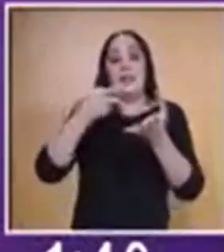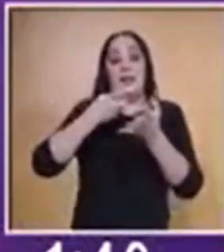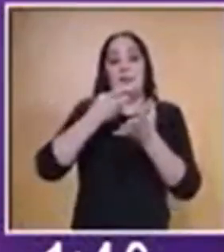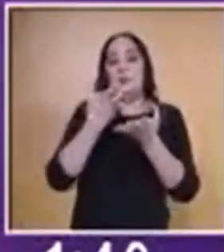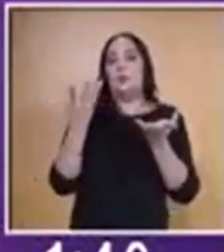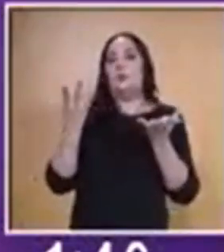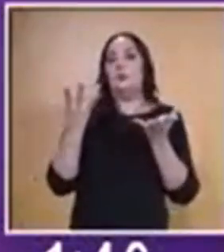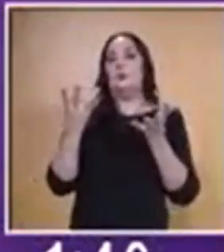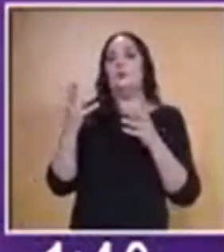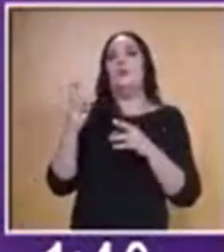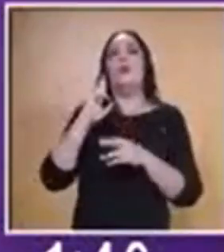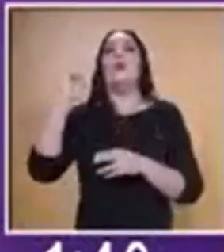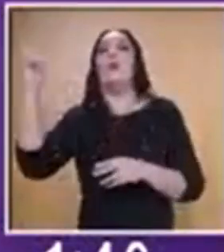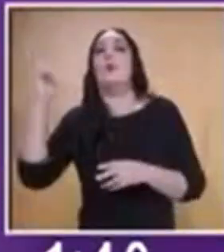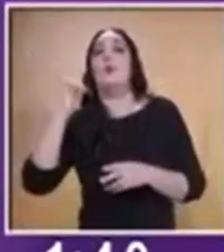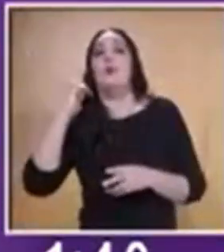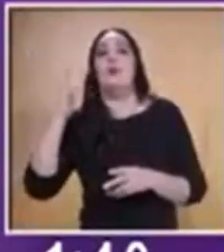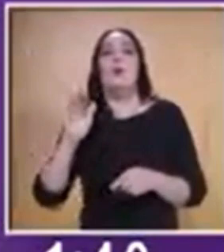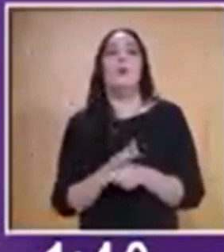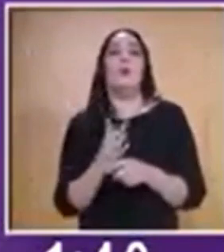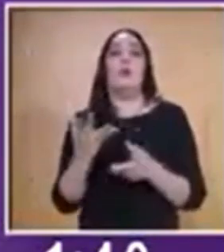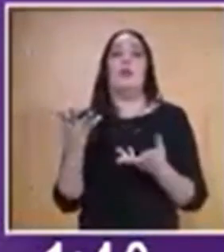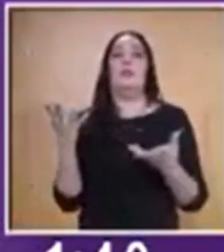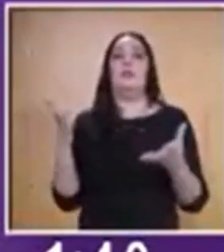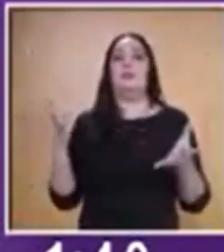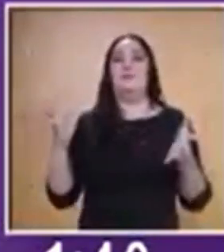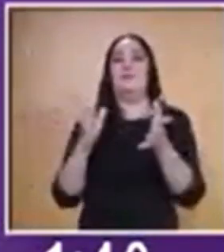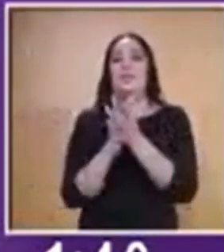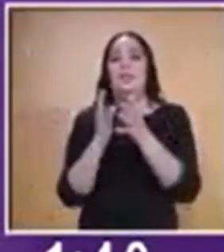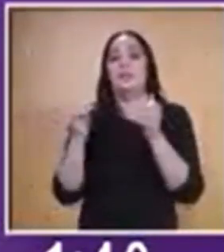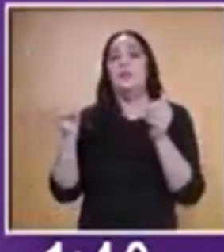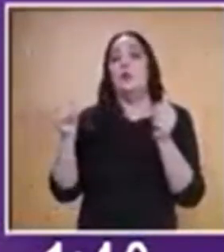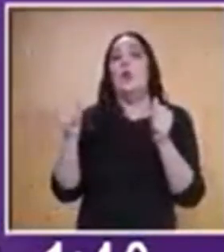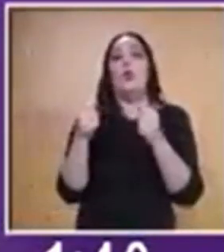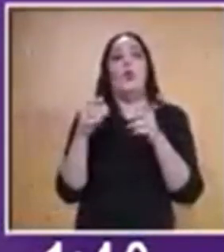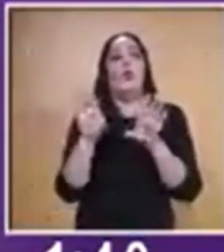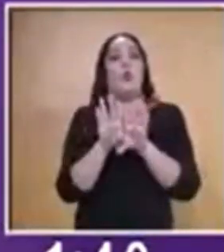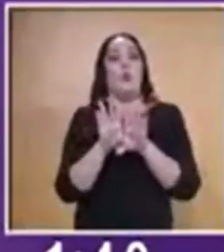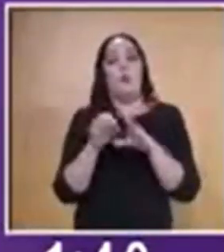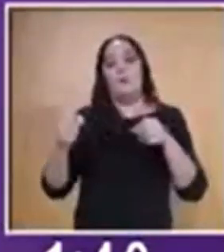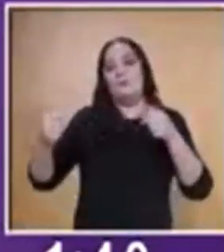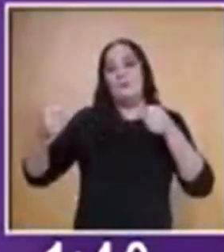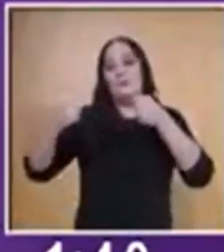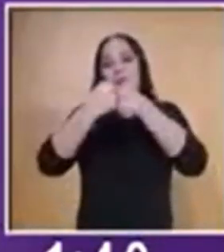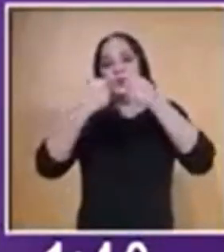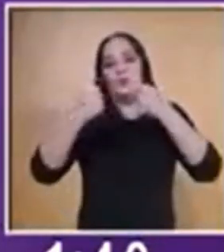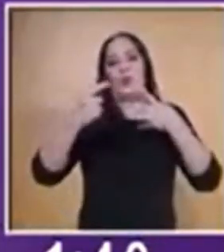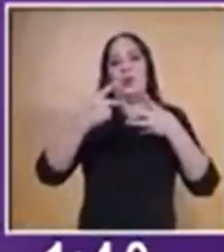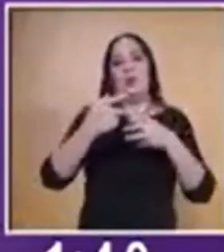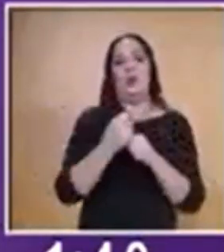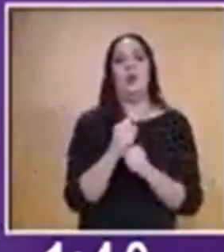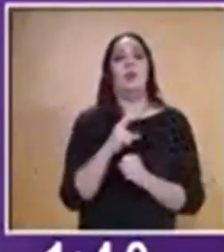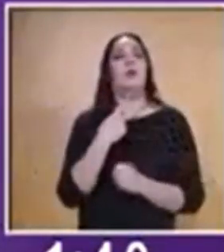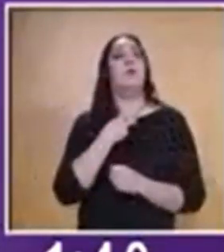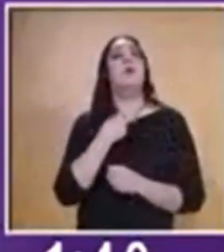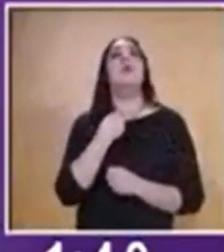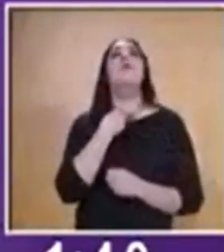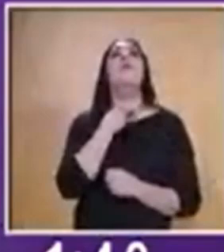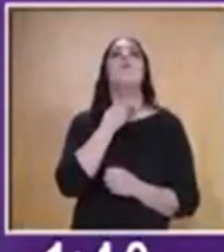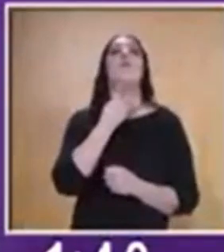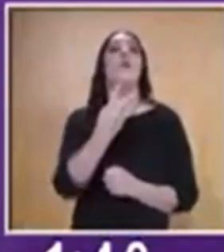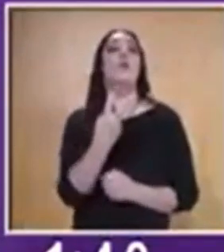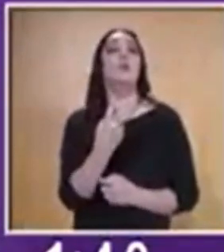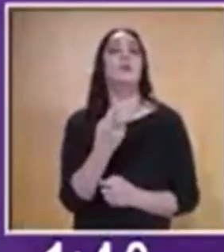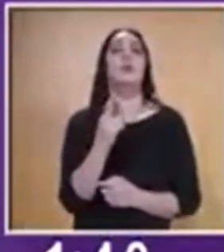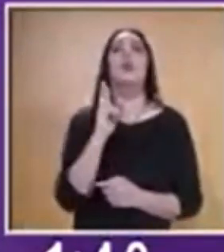Por la vibración, por el impacto que provoco de un objeto con otro. Entonces, desde mi voz sale